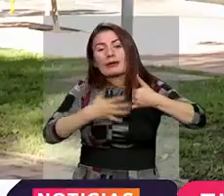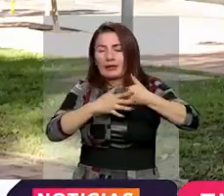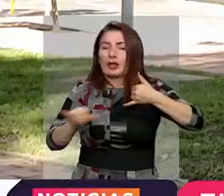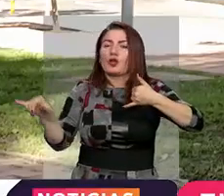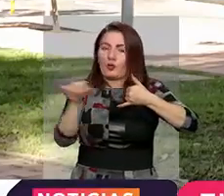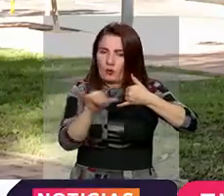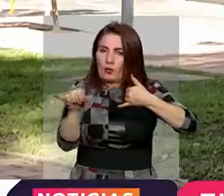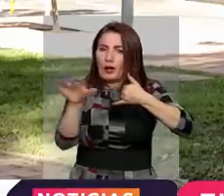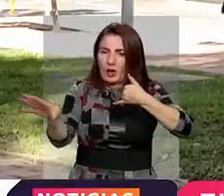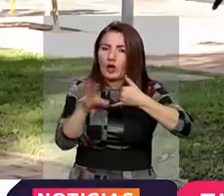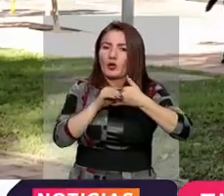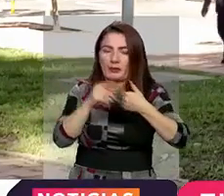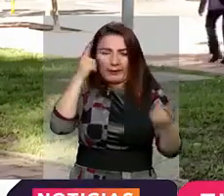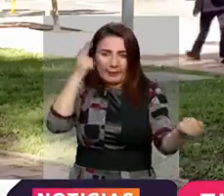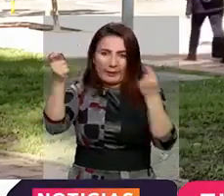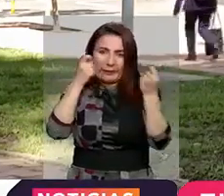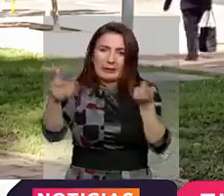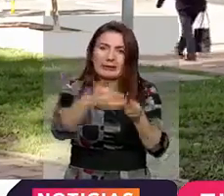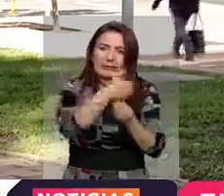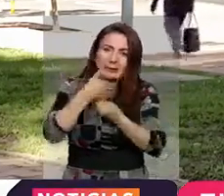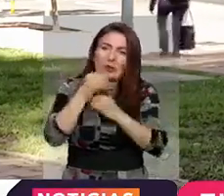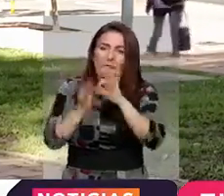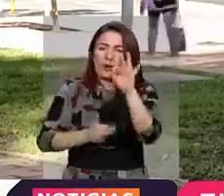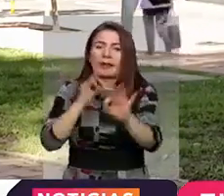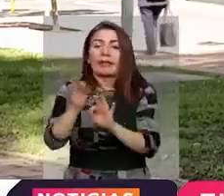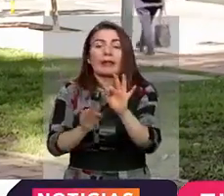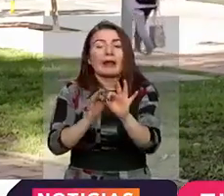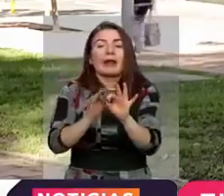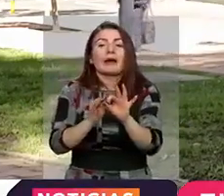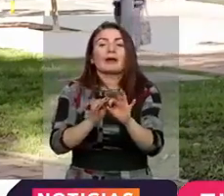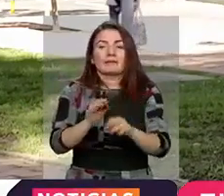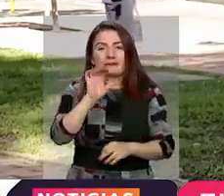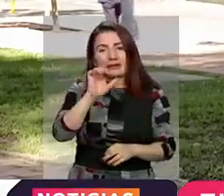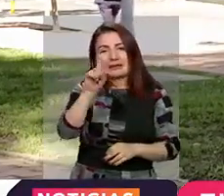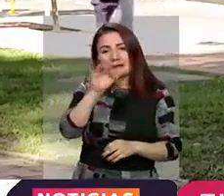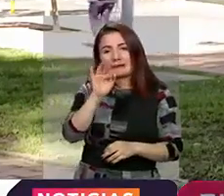conformen más estrategias de seguridad como esta. Esteban Bejarano, Noticias Capital.